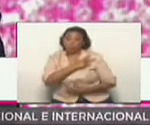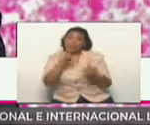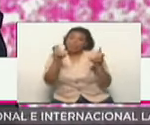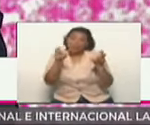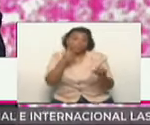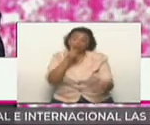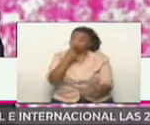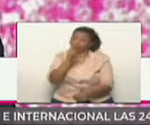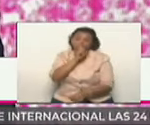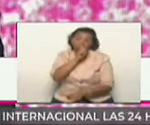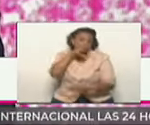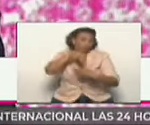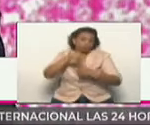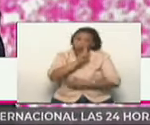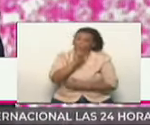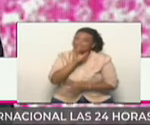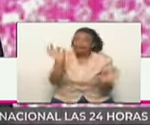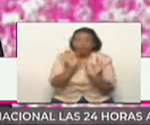No me corresponde a mí.